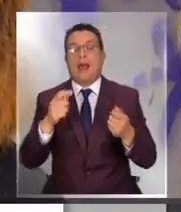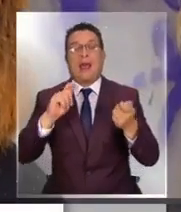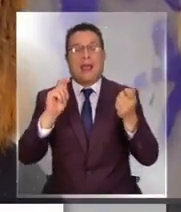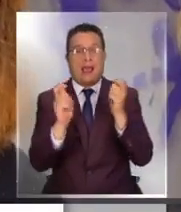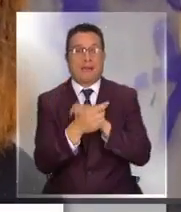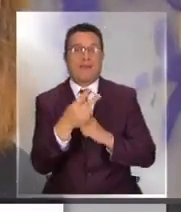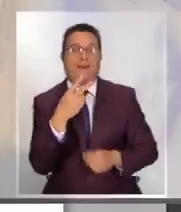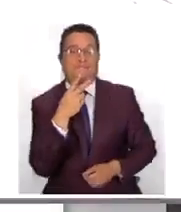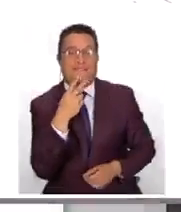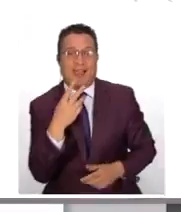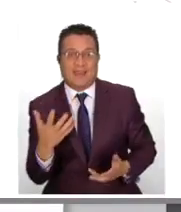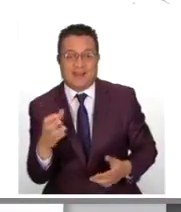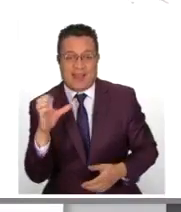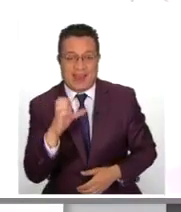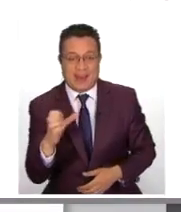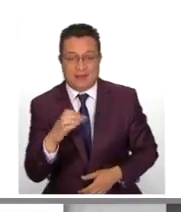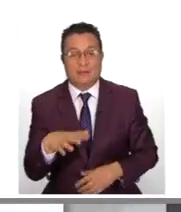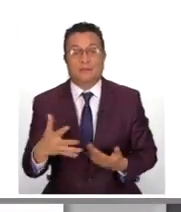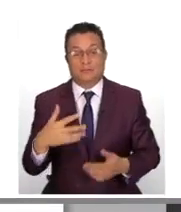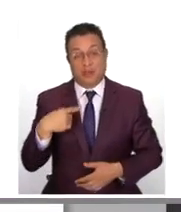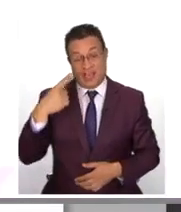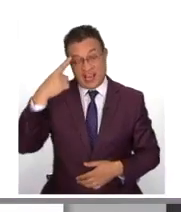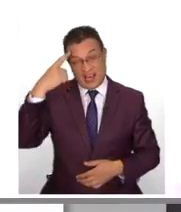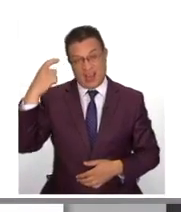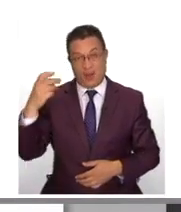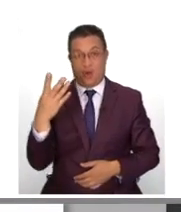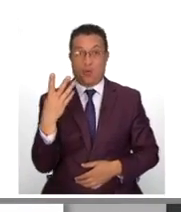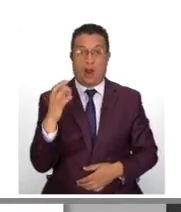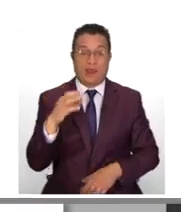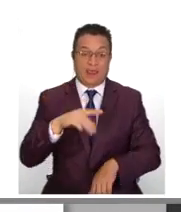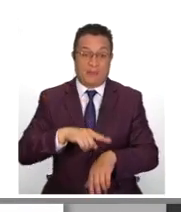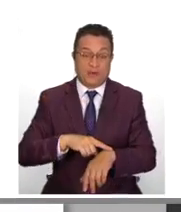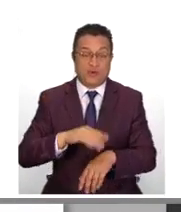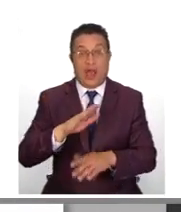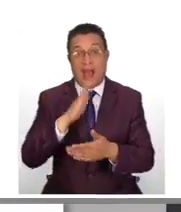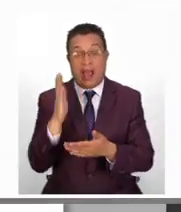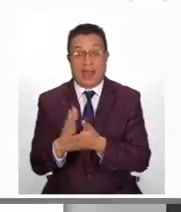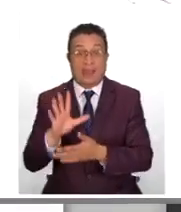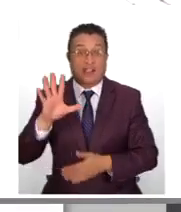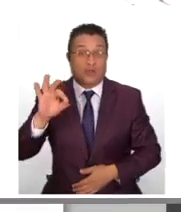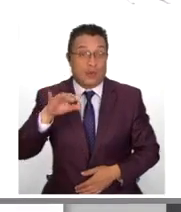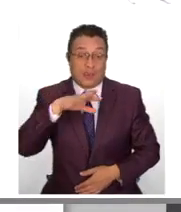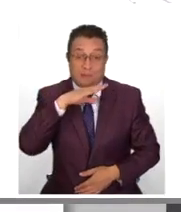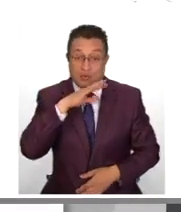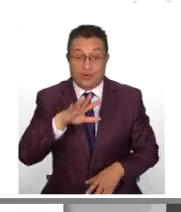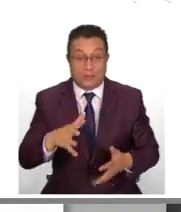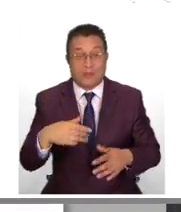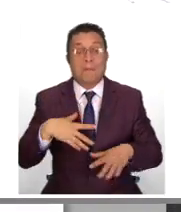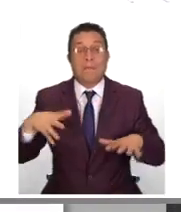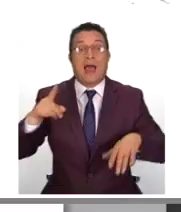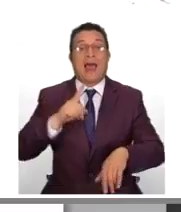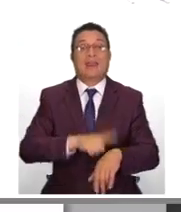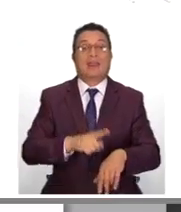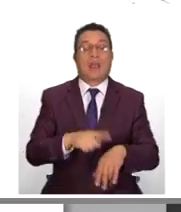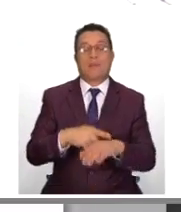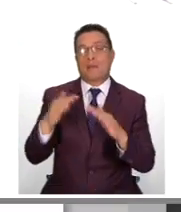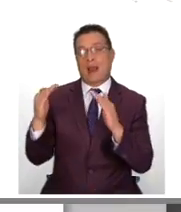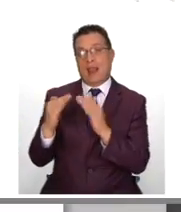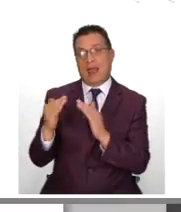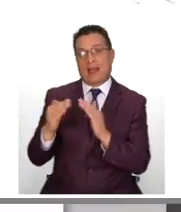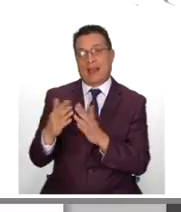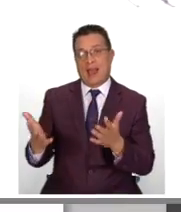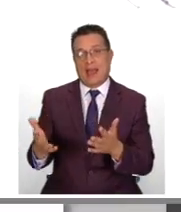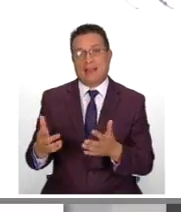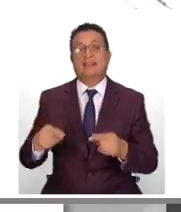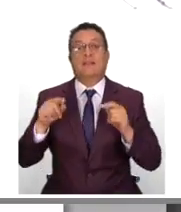tendrán desde enero. Yo creo que 40 minutos, hasta 50 minutos más o menos. Vamos a tener más tiempo para estar en la casa, con